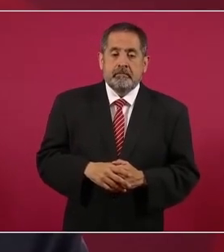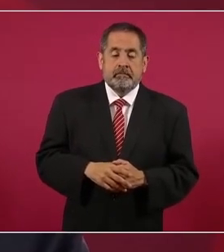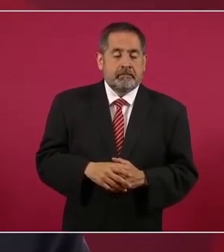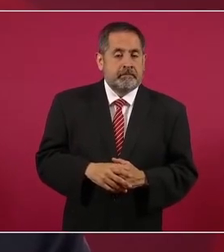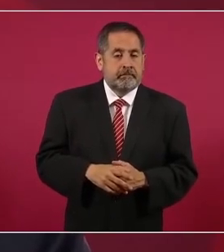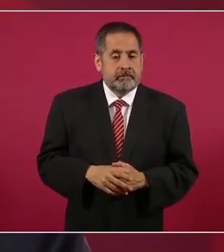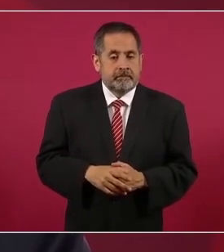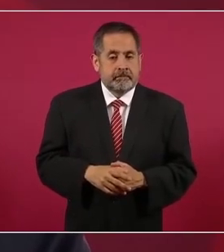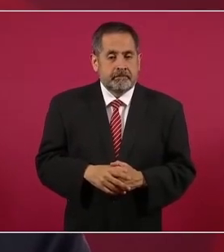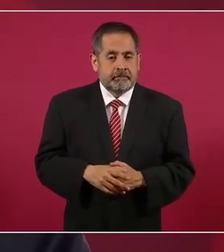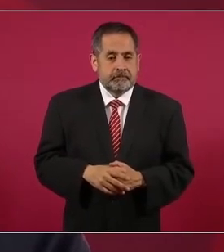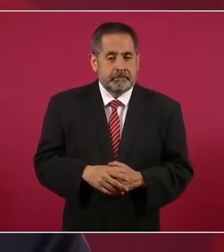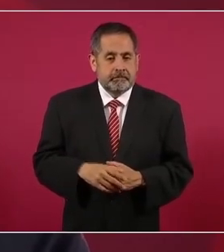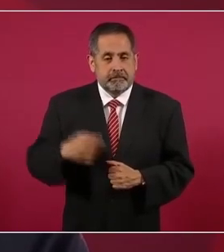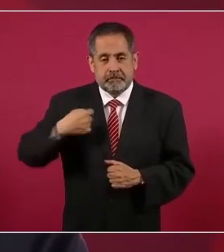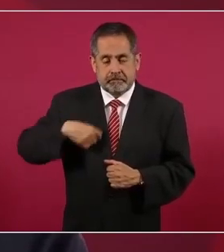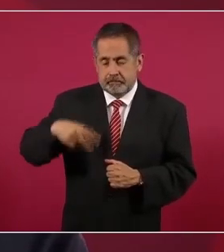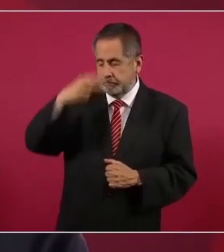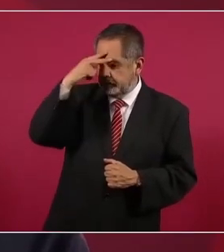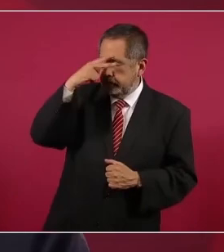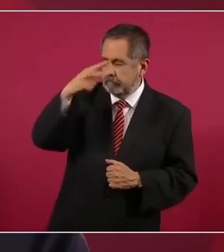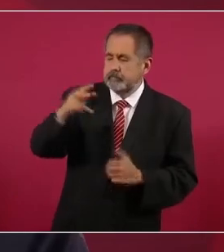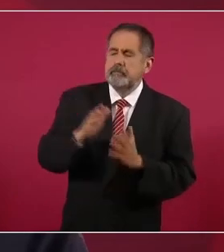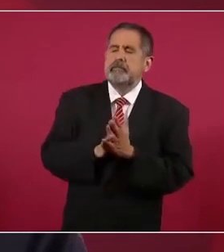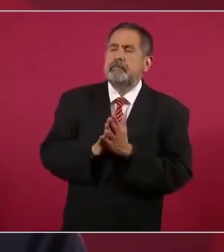México está bendito,